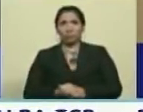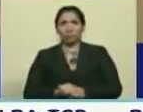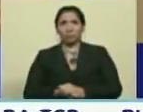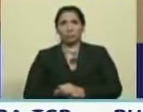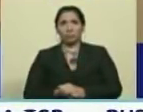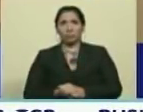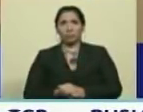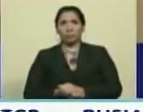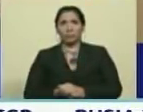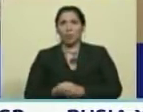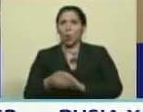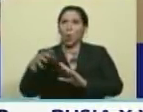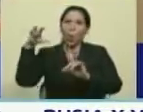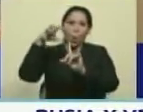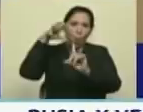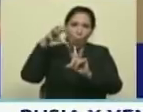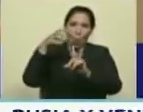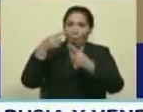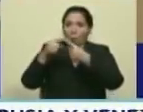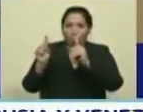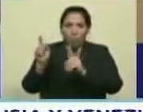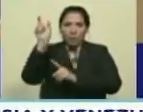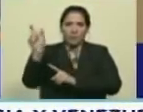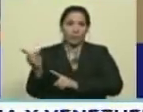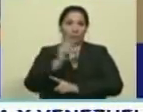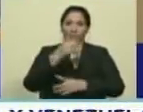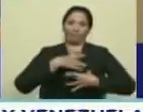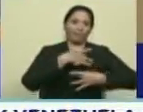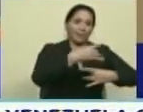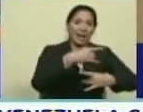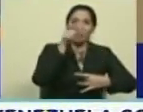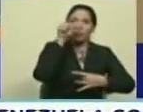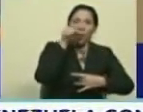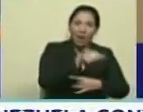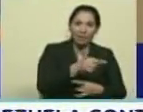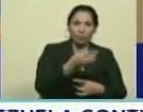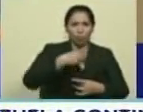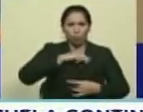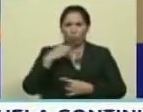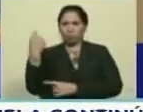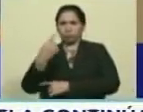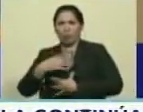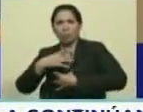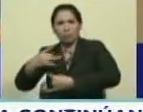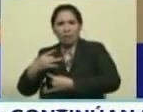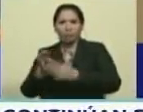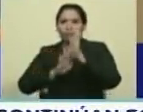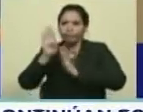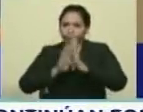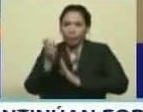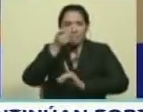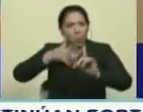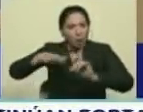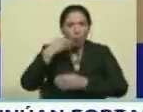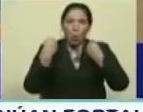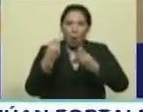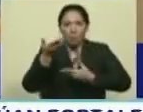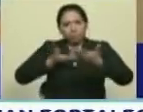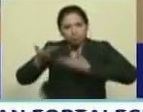influencia de otros. No estamos interesados en eso. Estamos solamente interesados en solucionar los problemas de los pueblos.